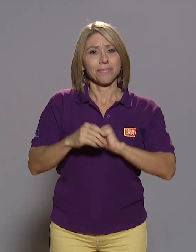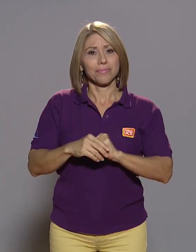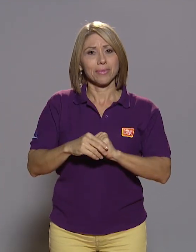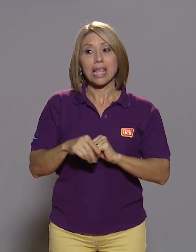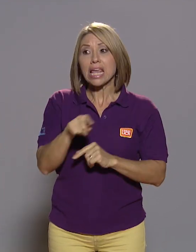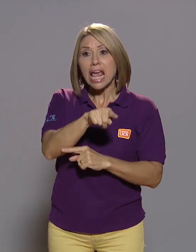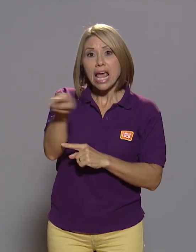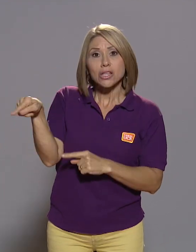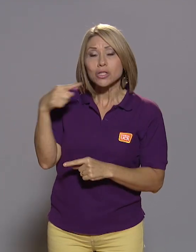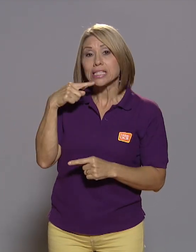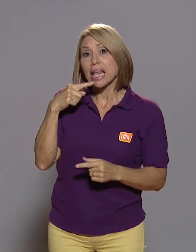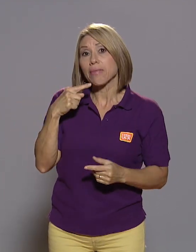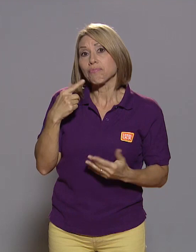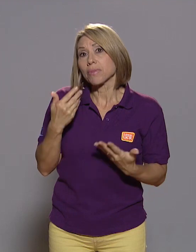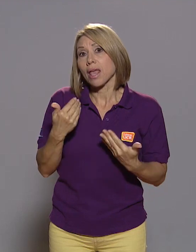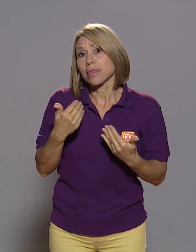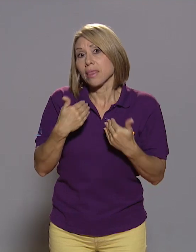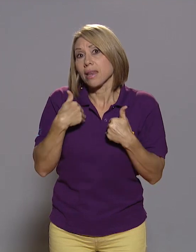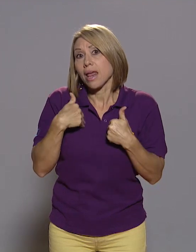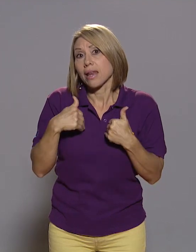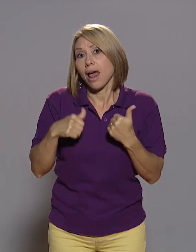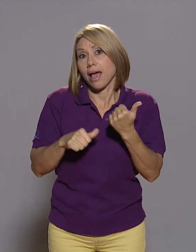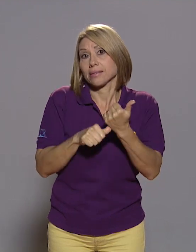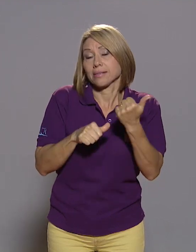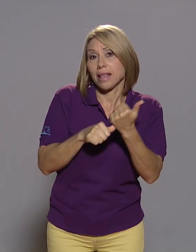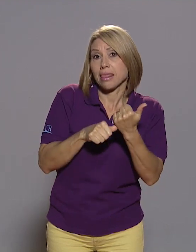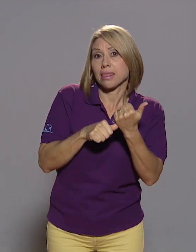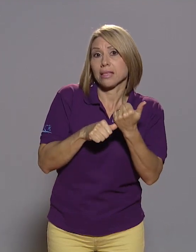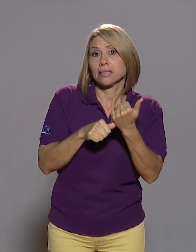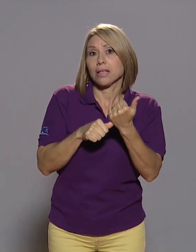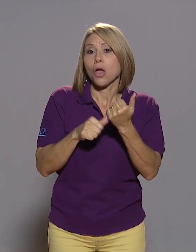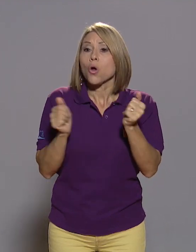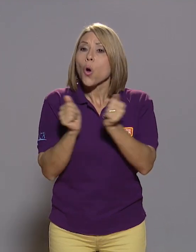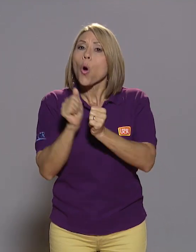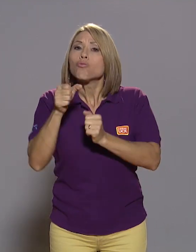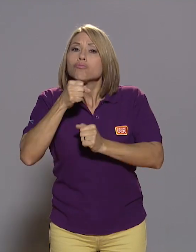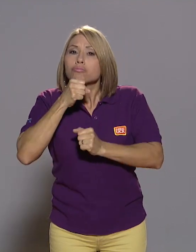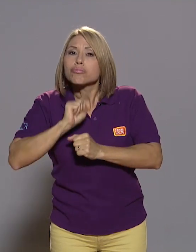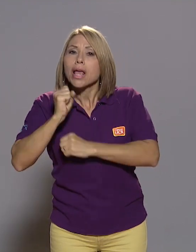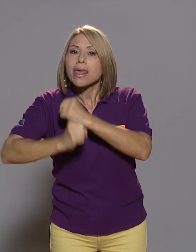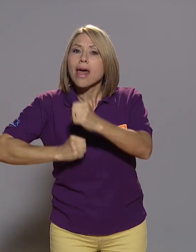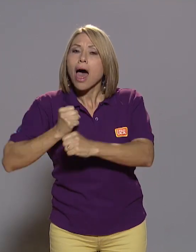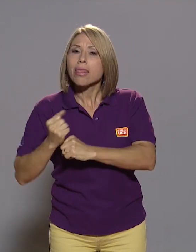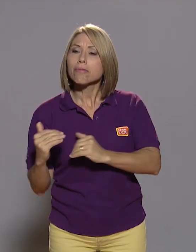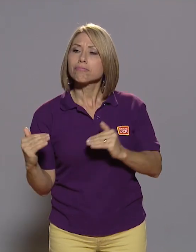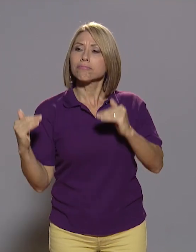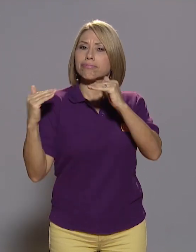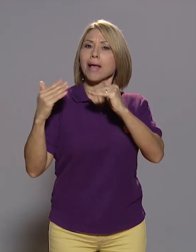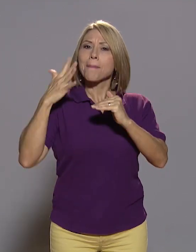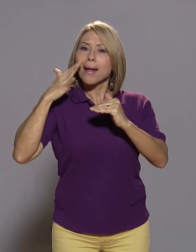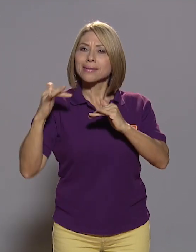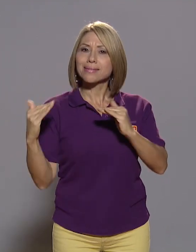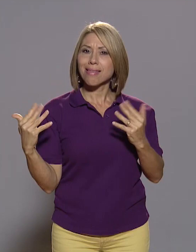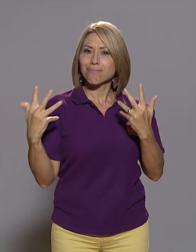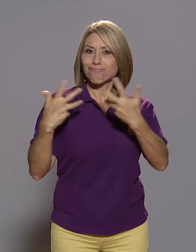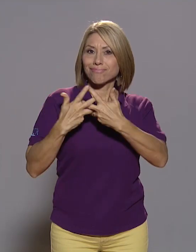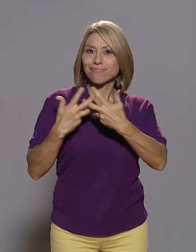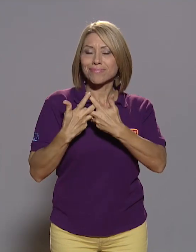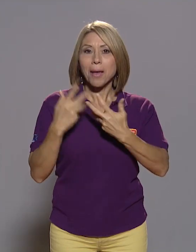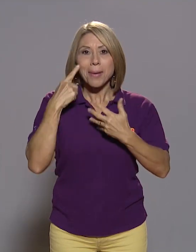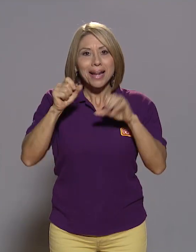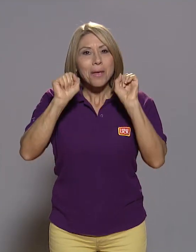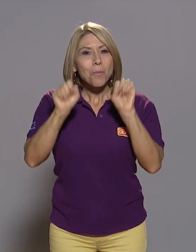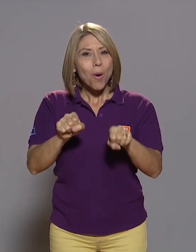poder contar con asistentes que de repente tengan una edad similar, ¿verdad? De manera que pues puedan encajar mejor en los círculos